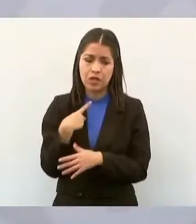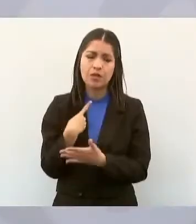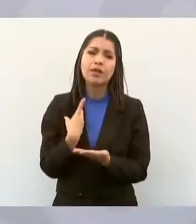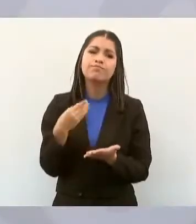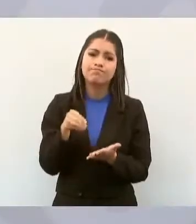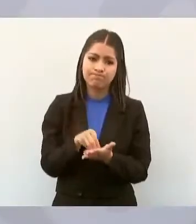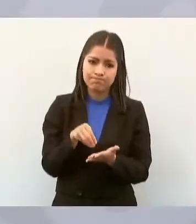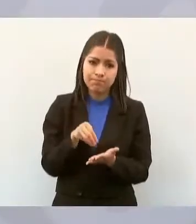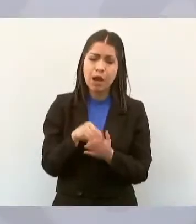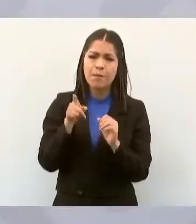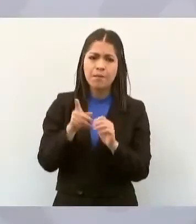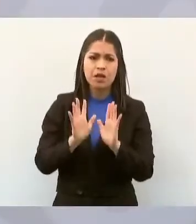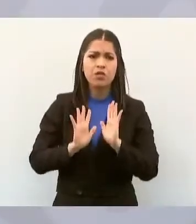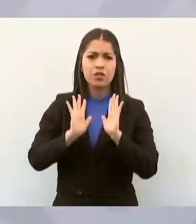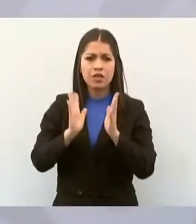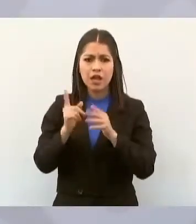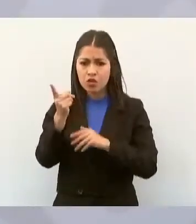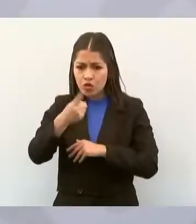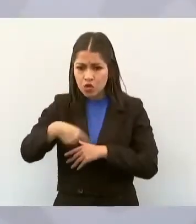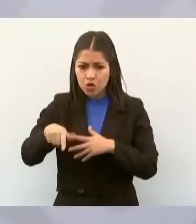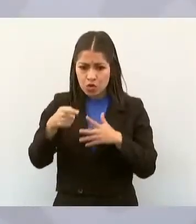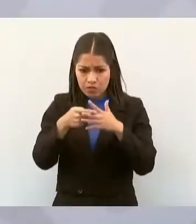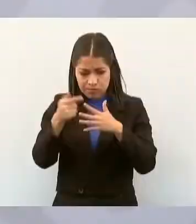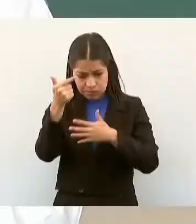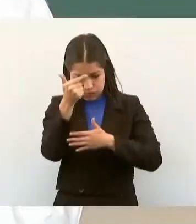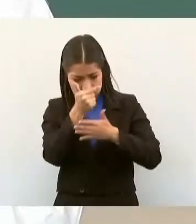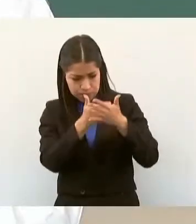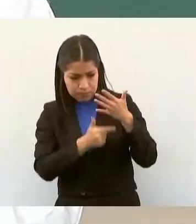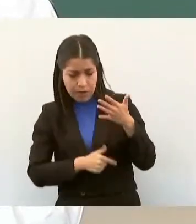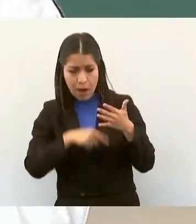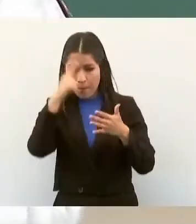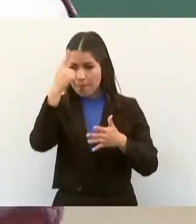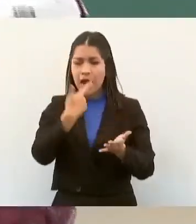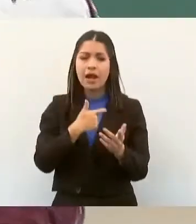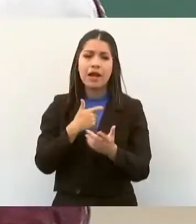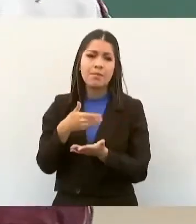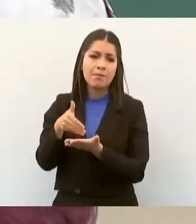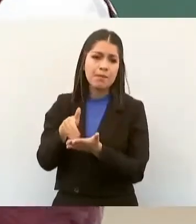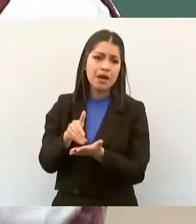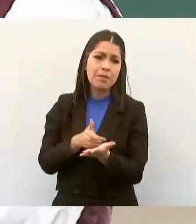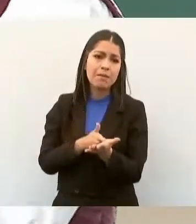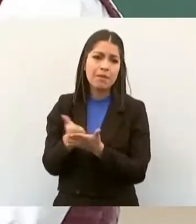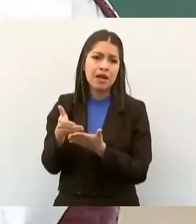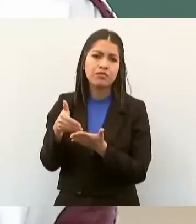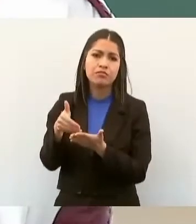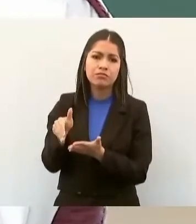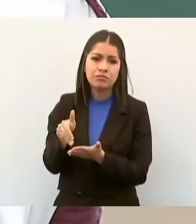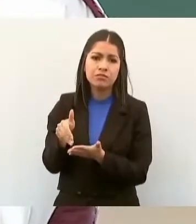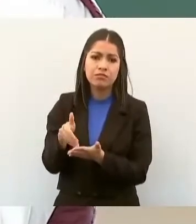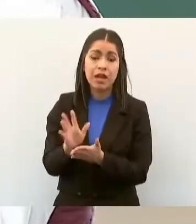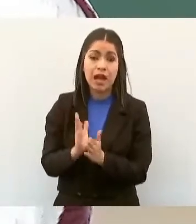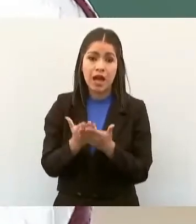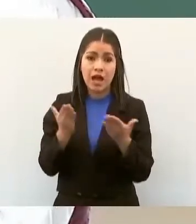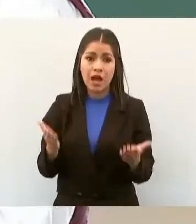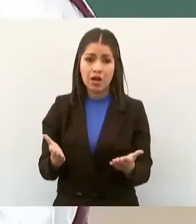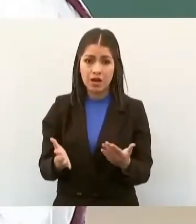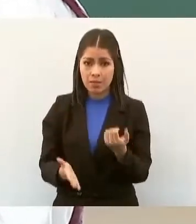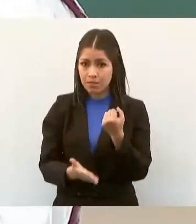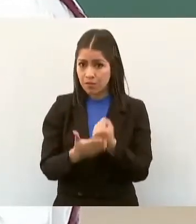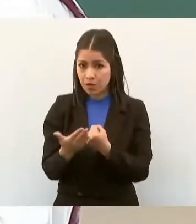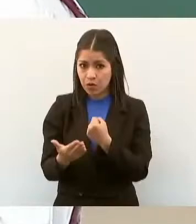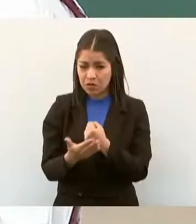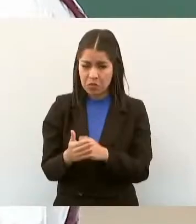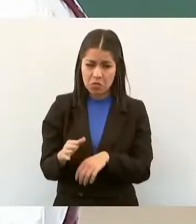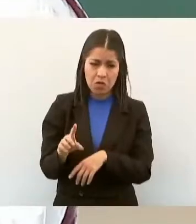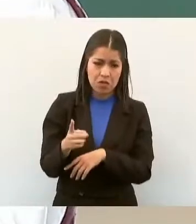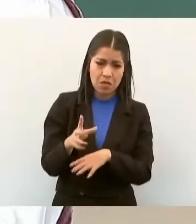plan de pagos con Zoé, con su equipo, y este año terminamos de pagarle el 100%